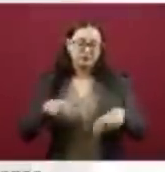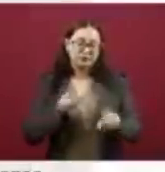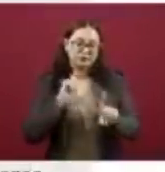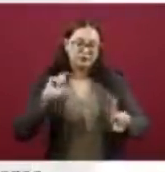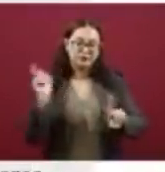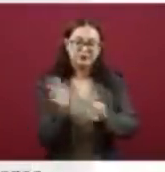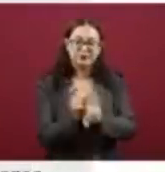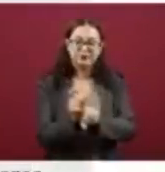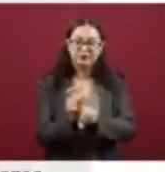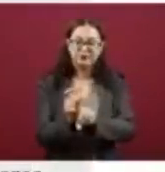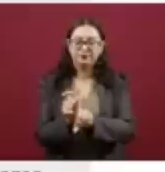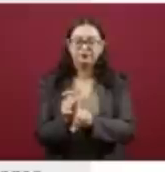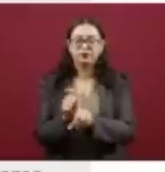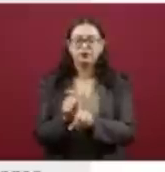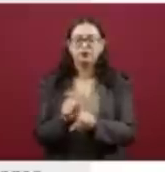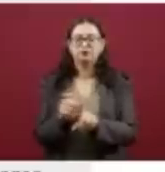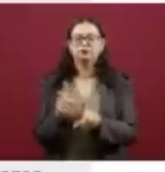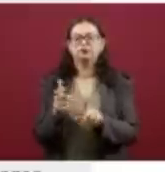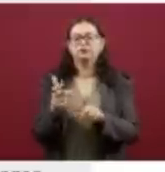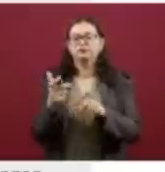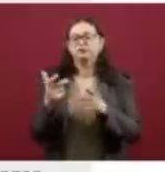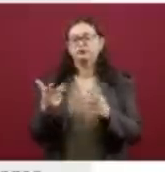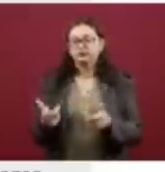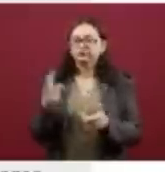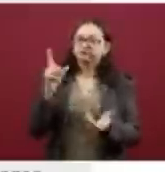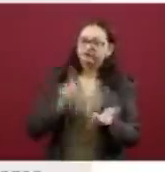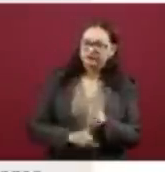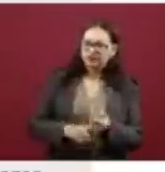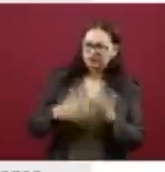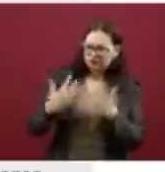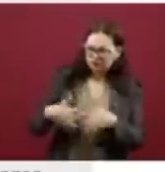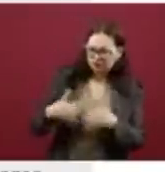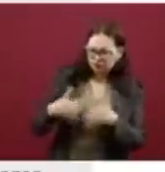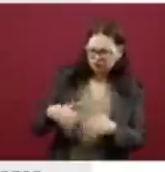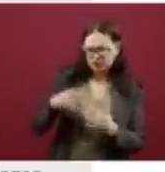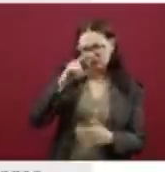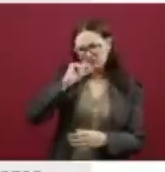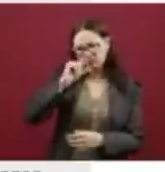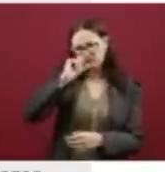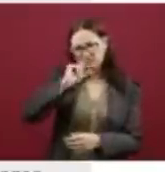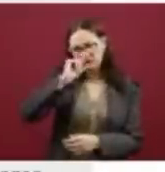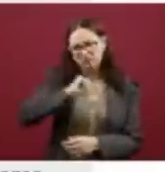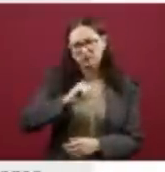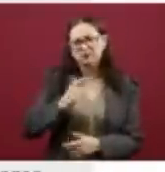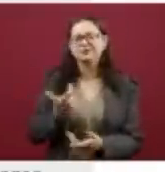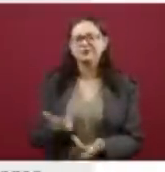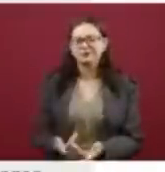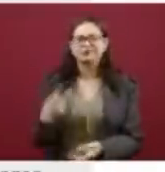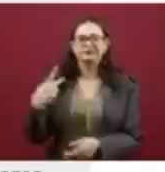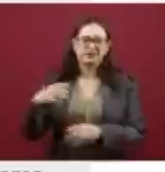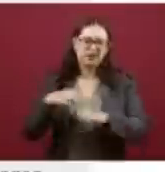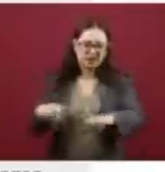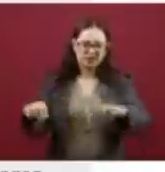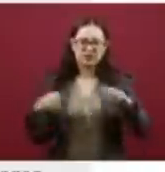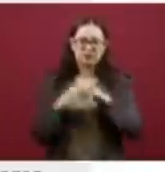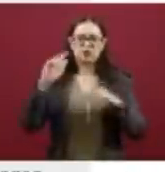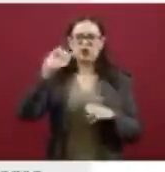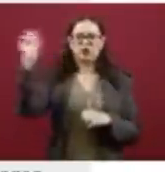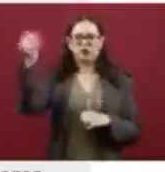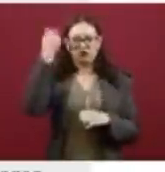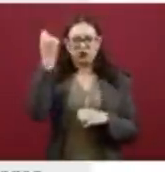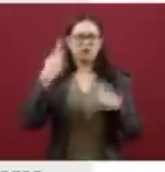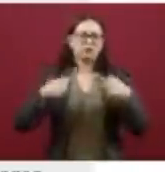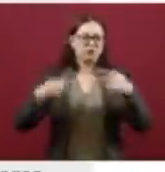a la protección y que reporta deficiencias en la operación, particularmente en sus equipos tecnológicos y en su